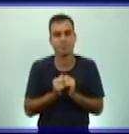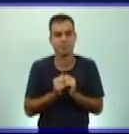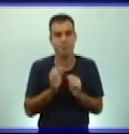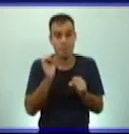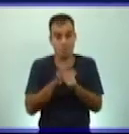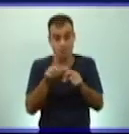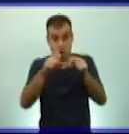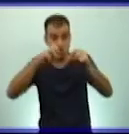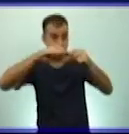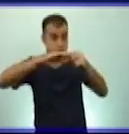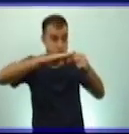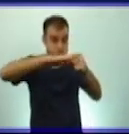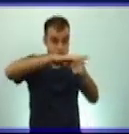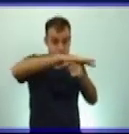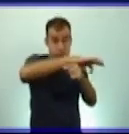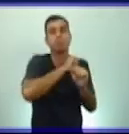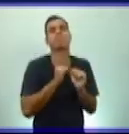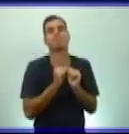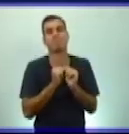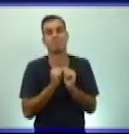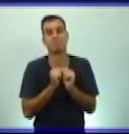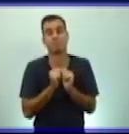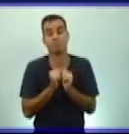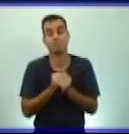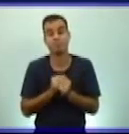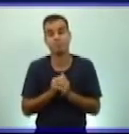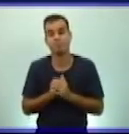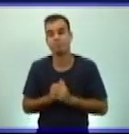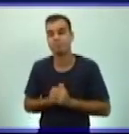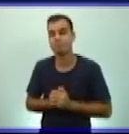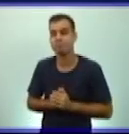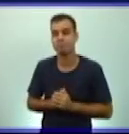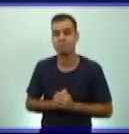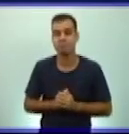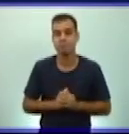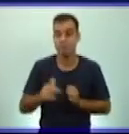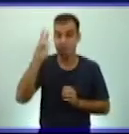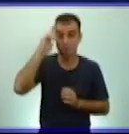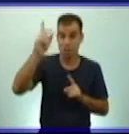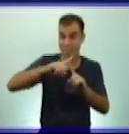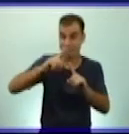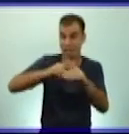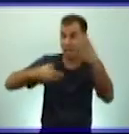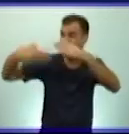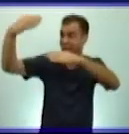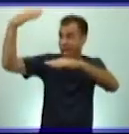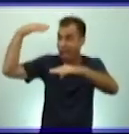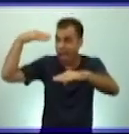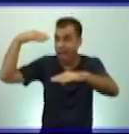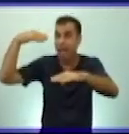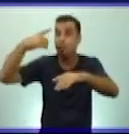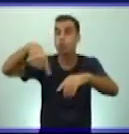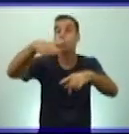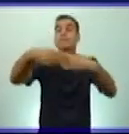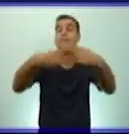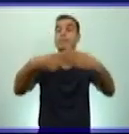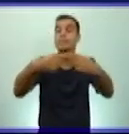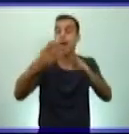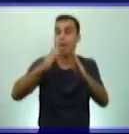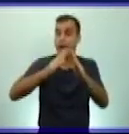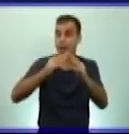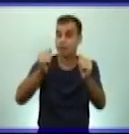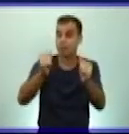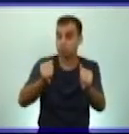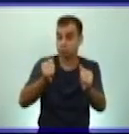la mano y sentimos el calor al pasar un tiempo. ¿Se acuerdan la tarea que les mandé para que hicieran experimentar en la casa?